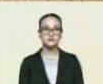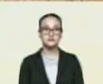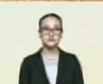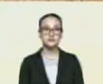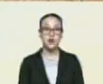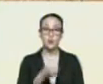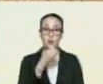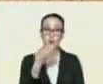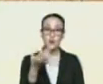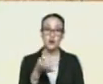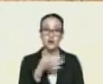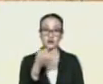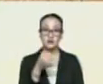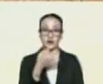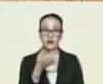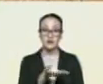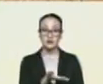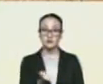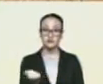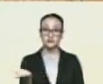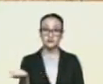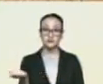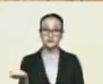Muy buenas tardes.